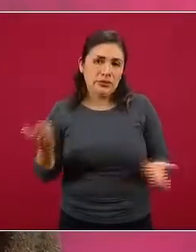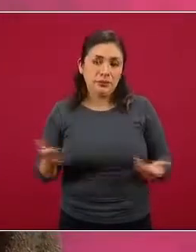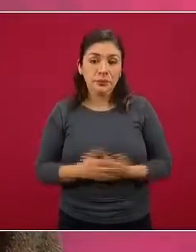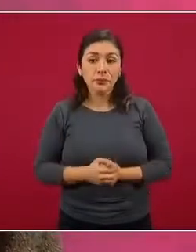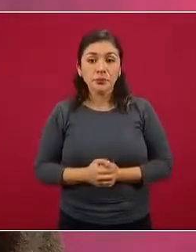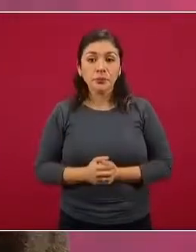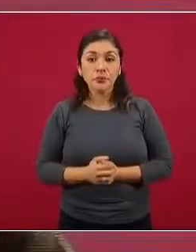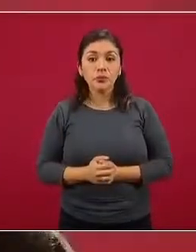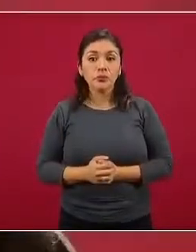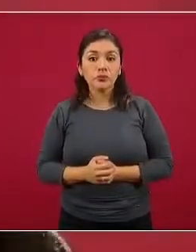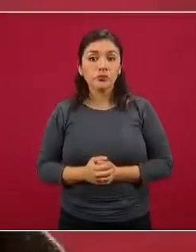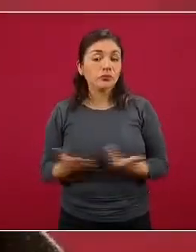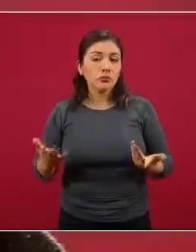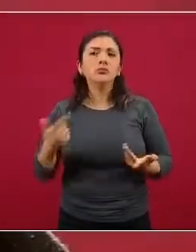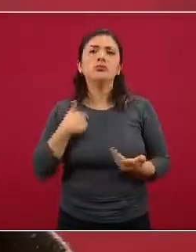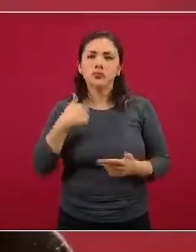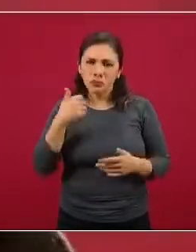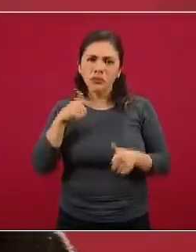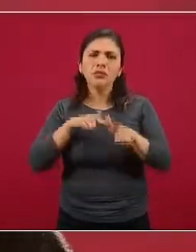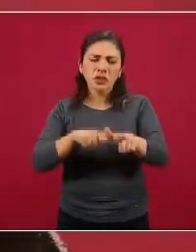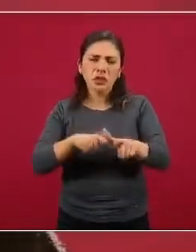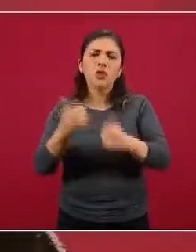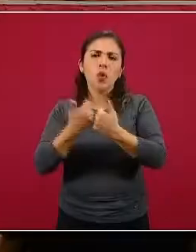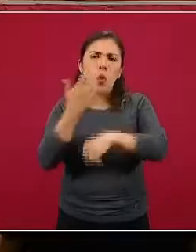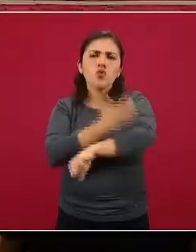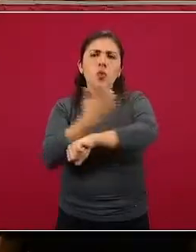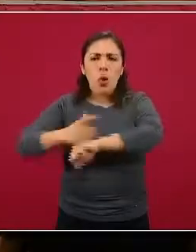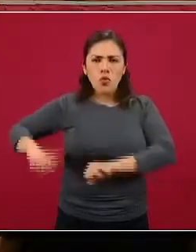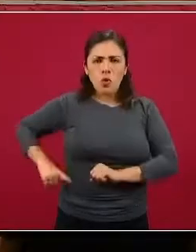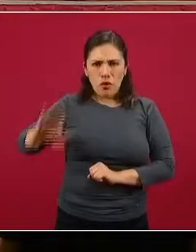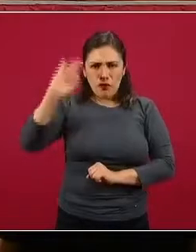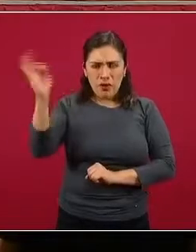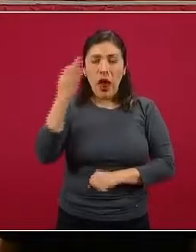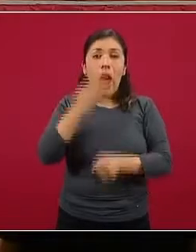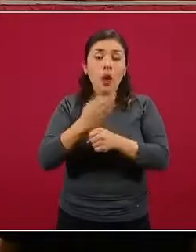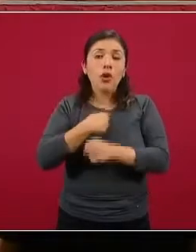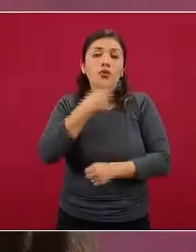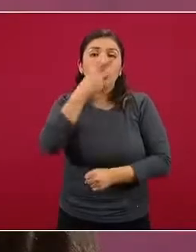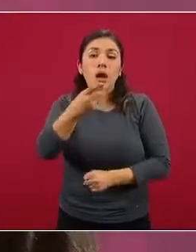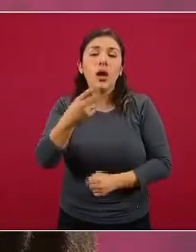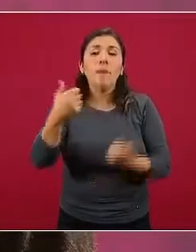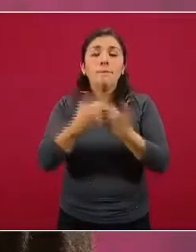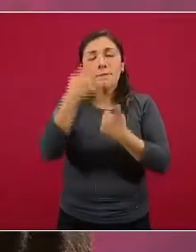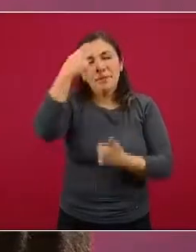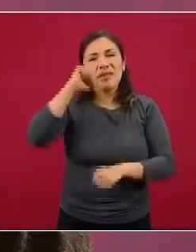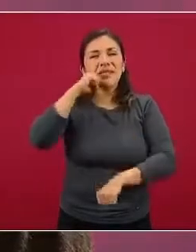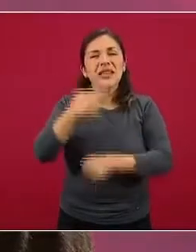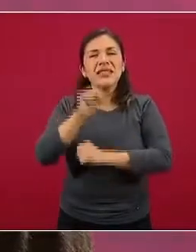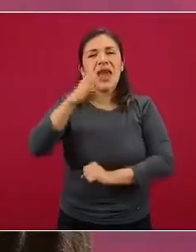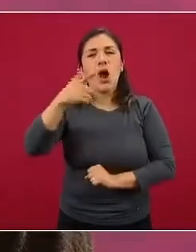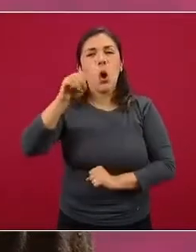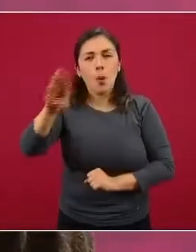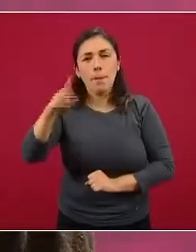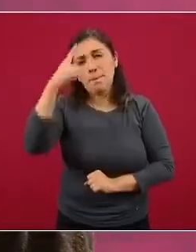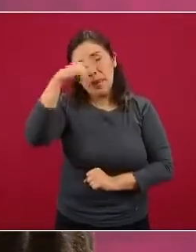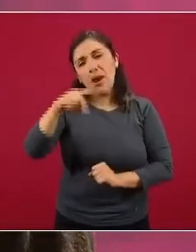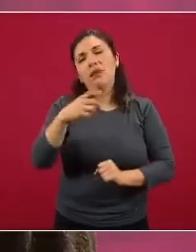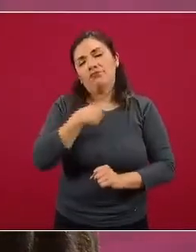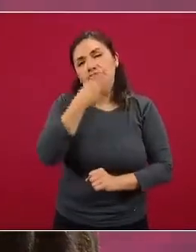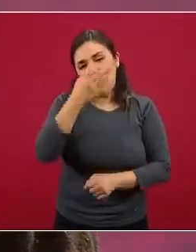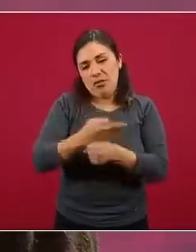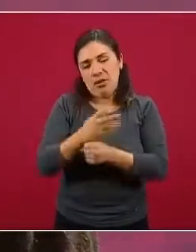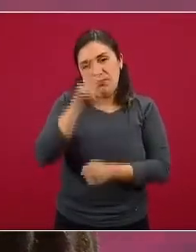religiosos. Entonces vamos a estar acompañando desde el Gobierno Federal. Invoco ahora a la Secretaria de Gobernación y aprovecho para